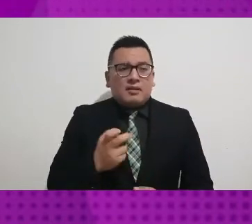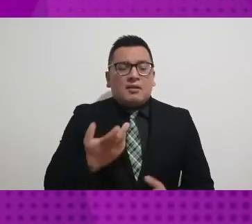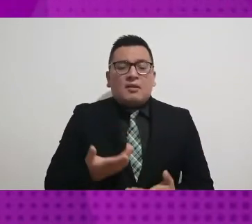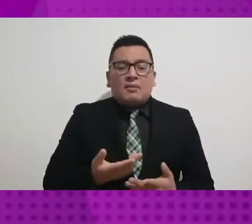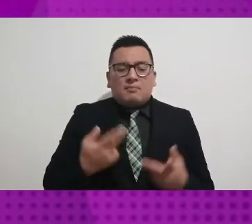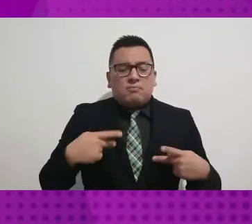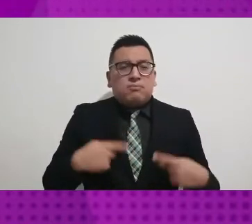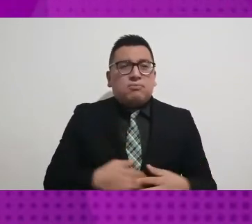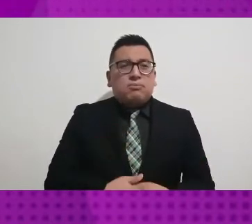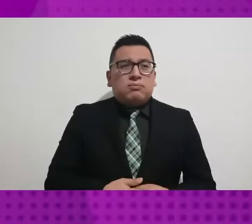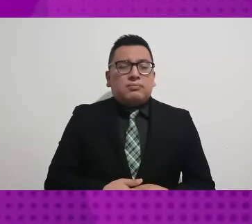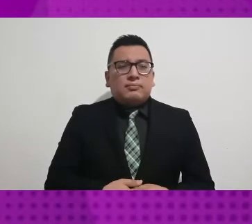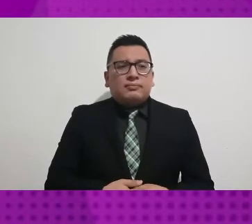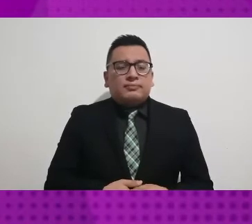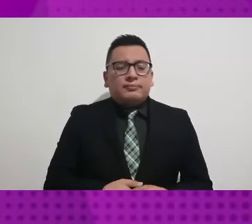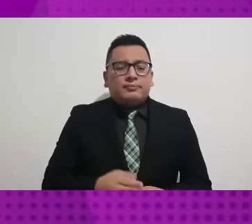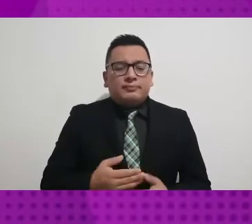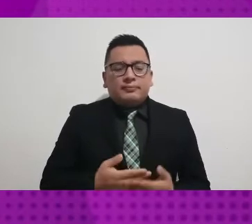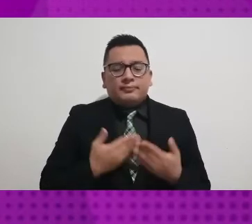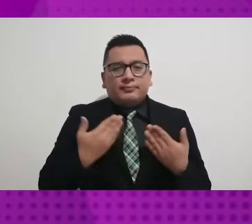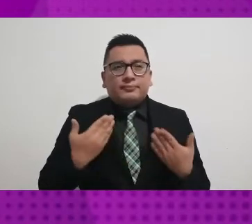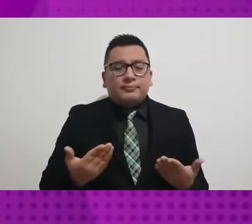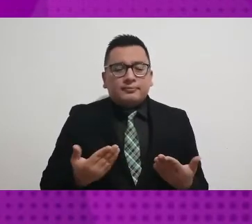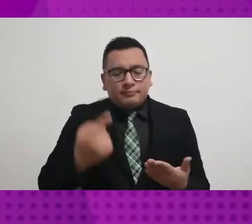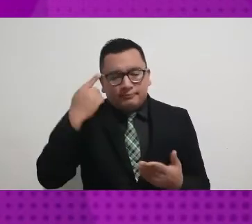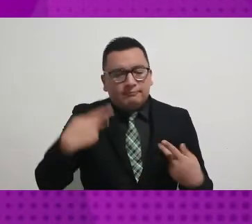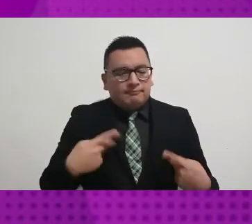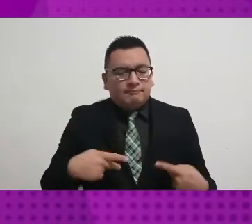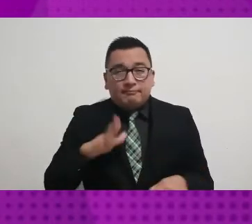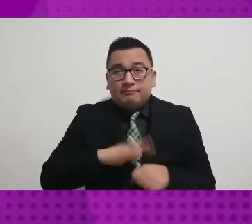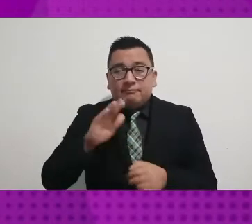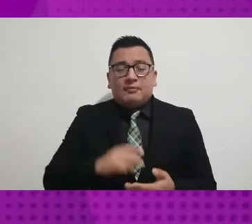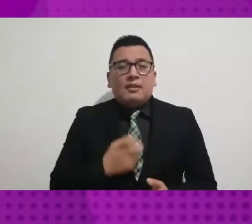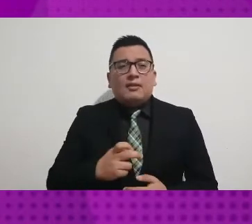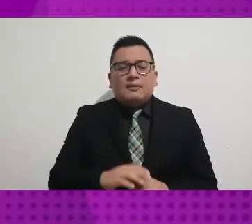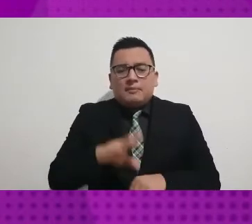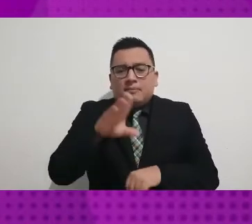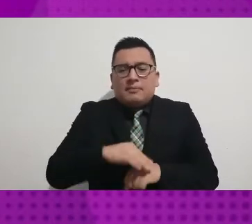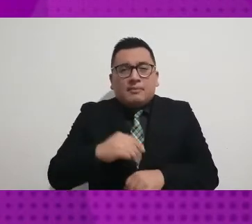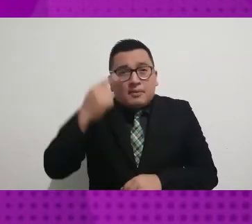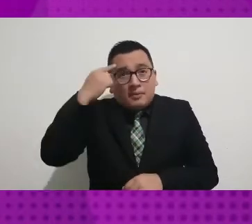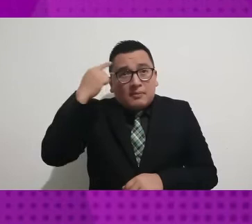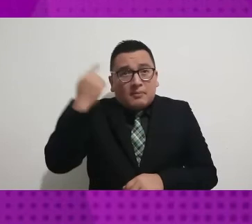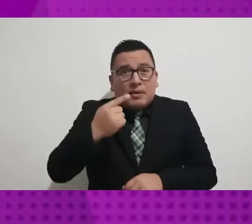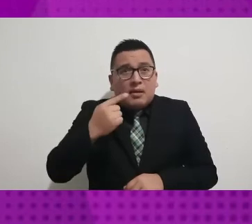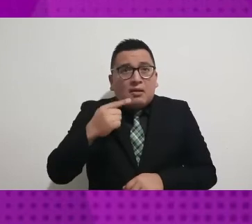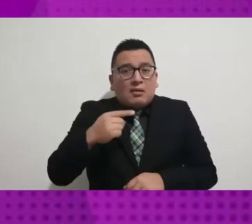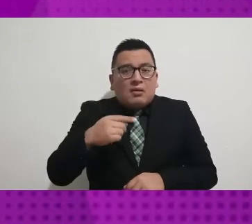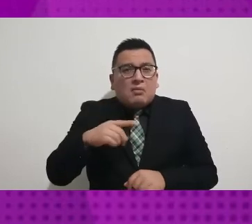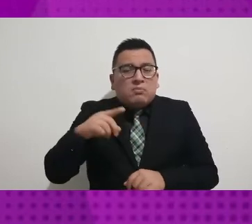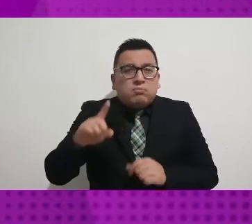facilitarle ese ejercicio a un ciudadano, ampliando las posibilidades para la ciudadanía, ha permitido de alguna